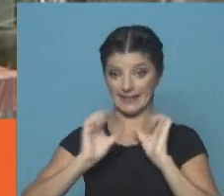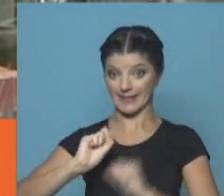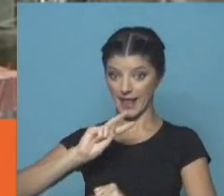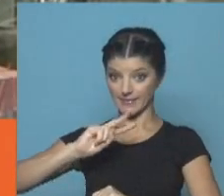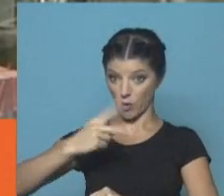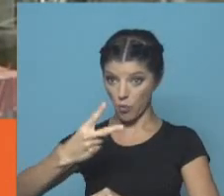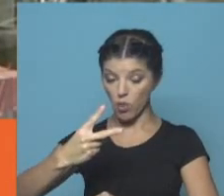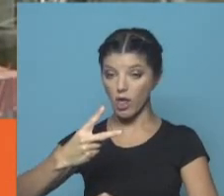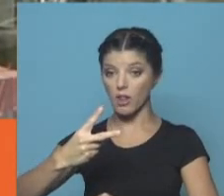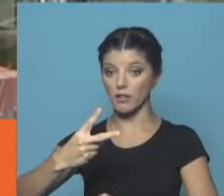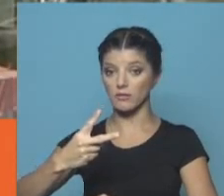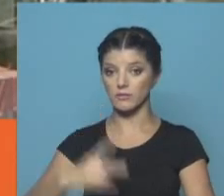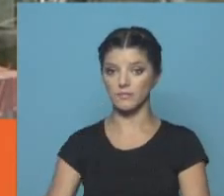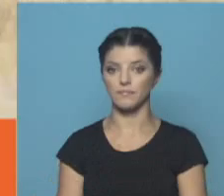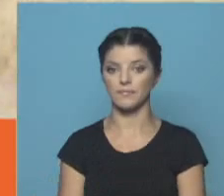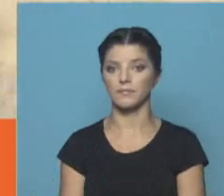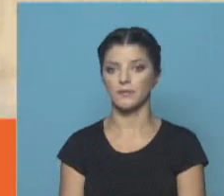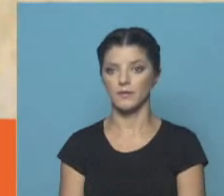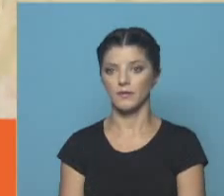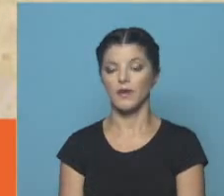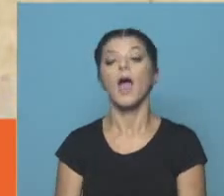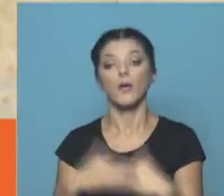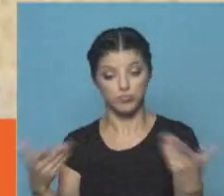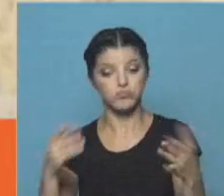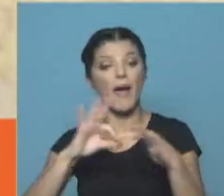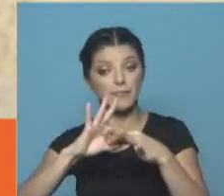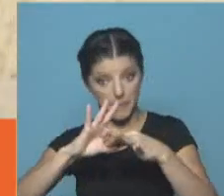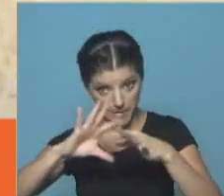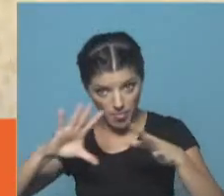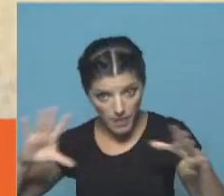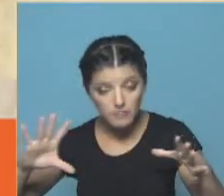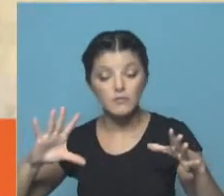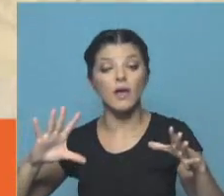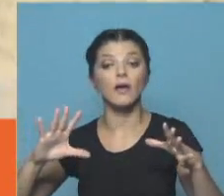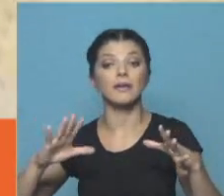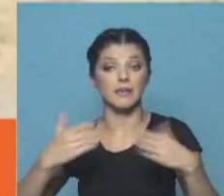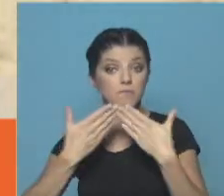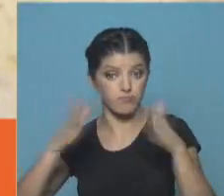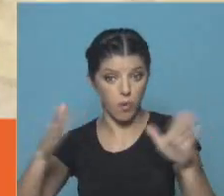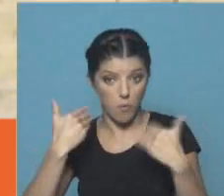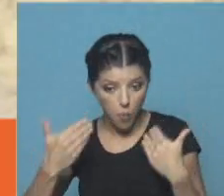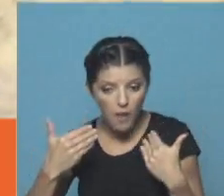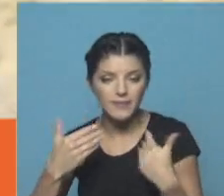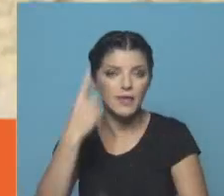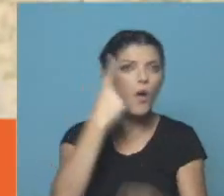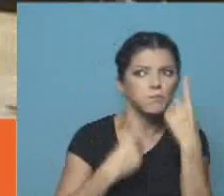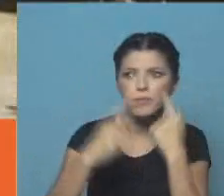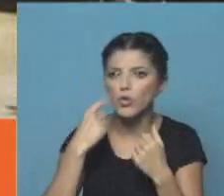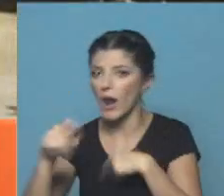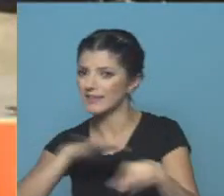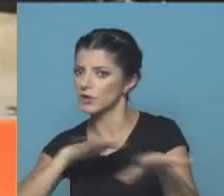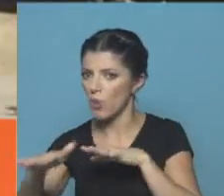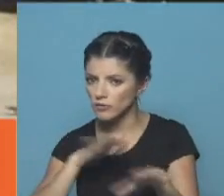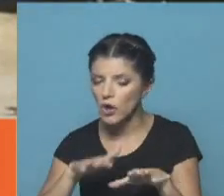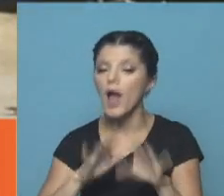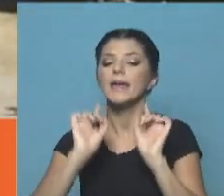da una categoría de mucha independencia y de mucha libertad para poder monitorear y evaluar